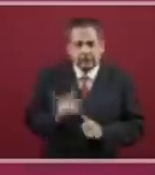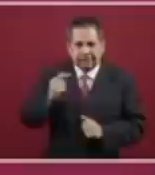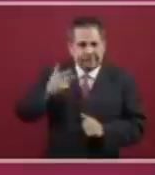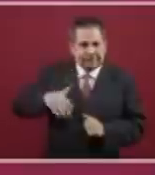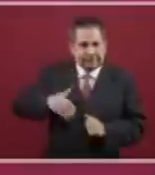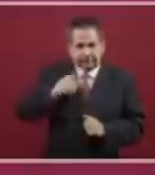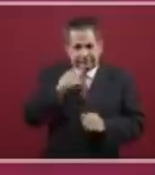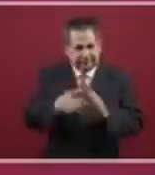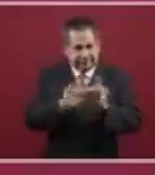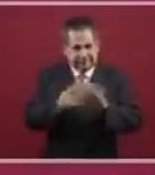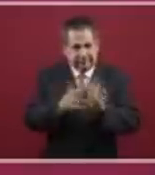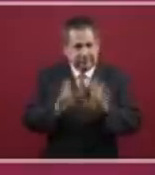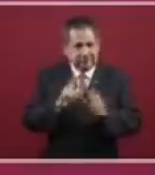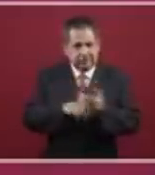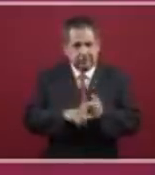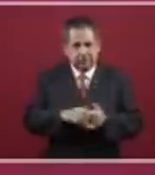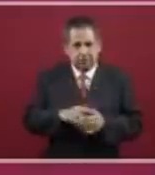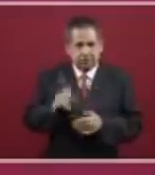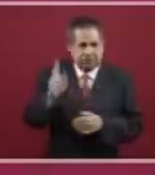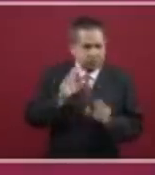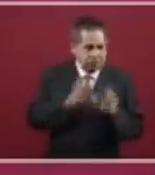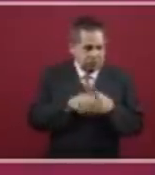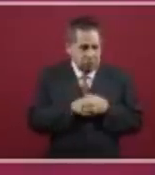les comentaba de un poemínimo.